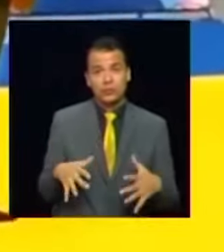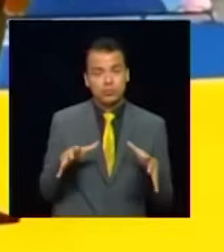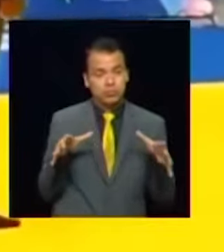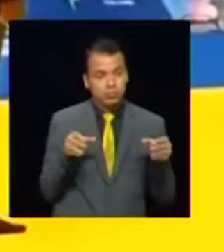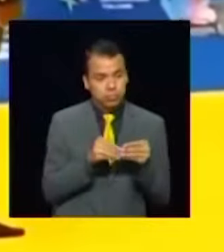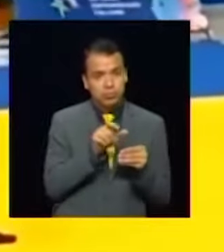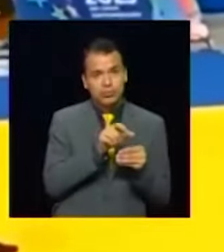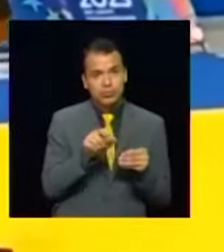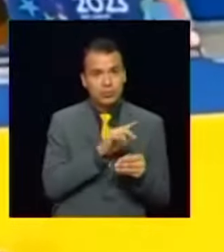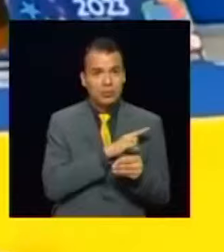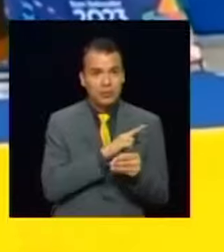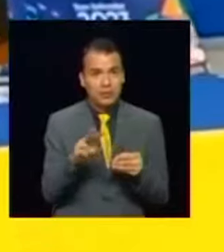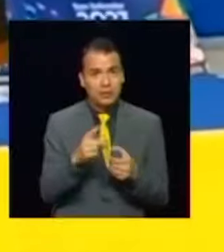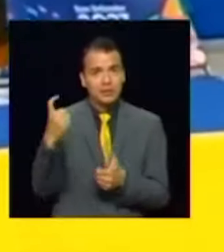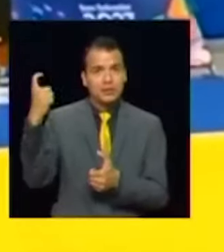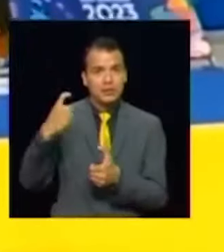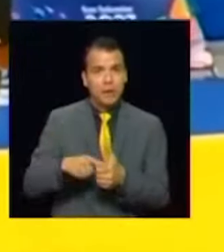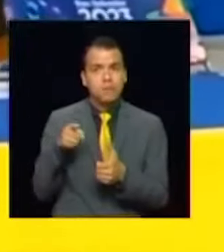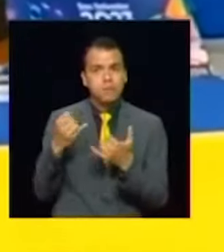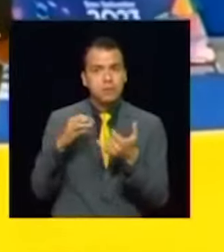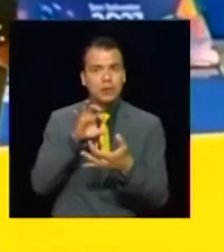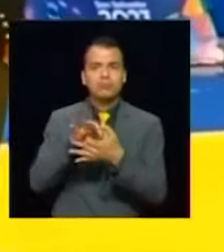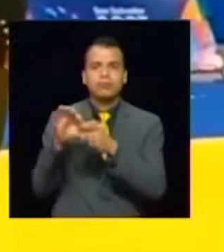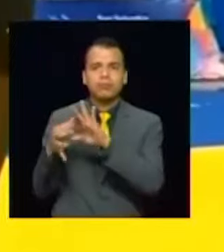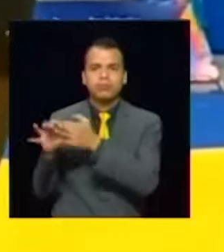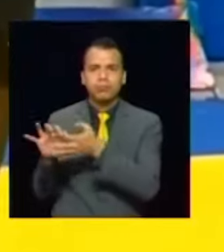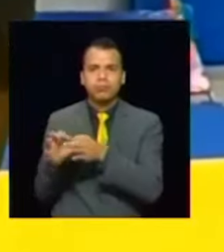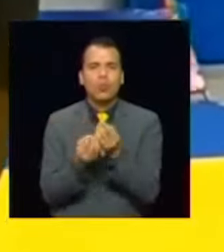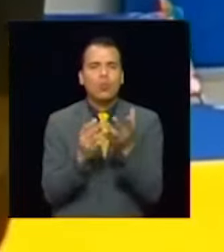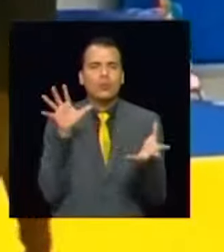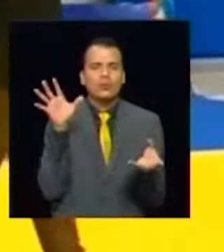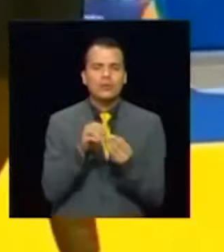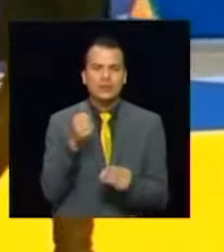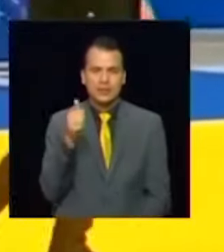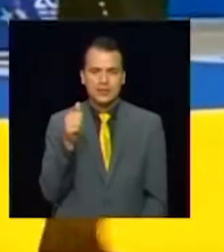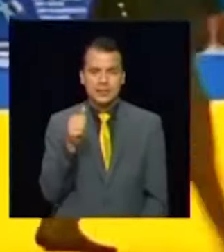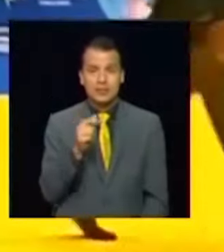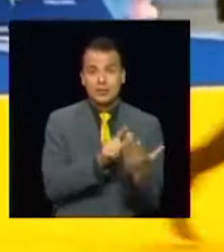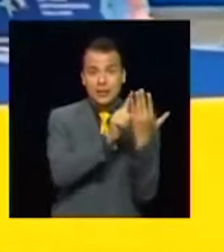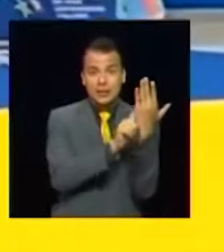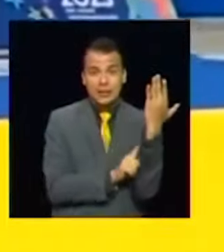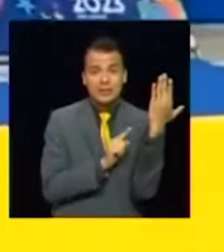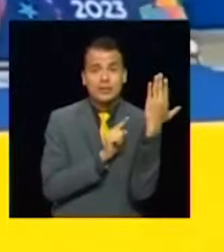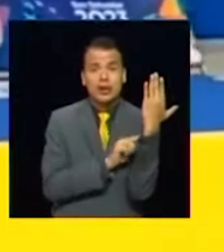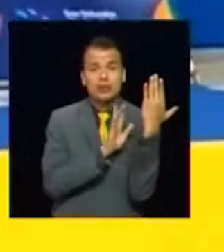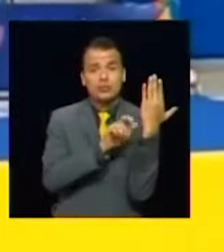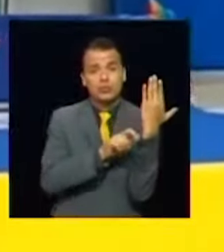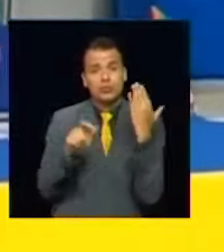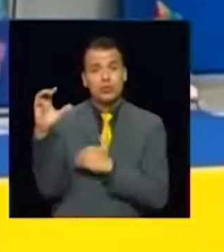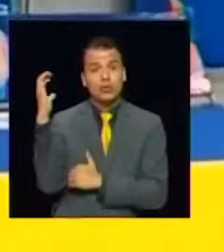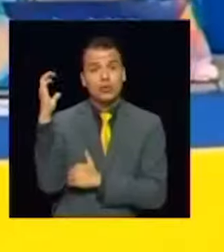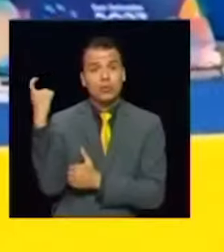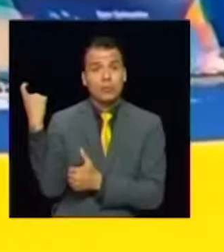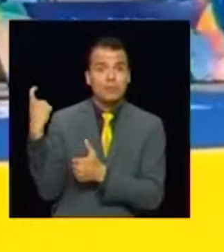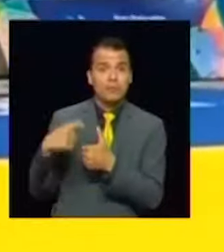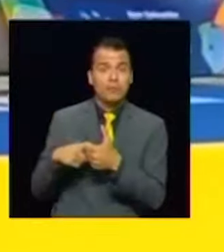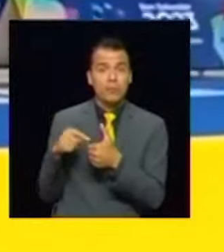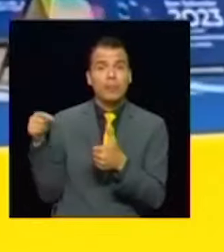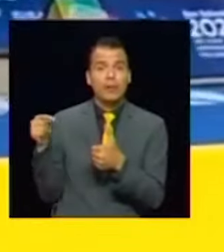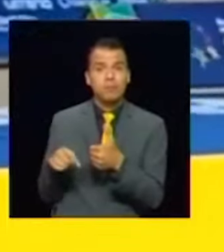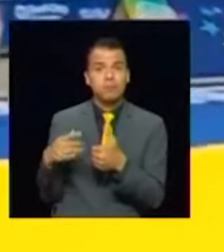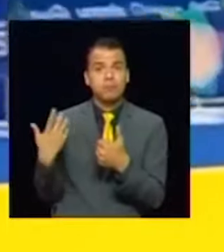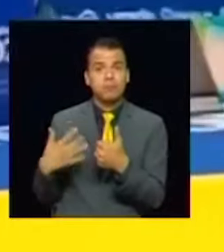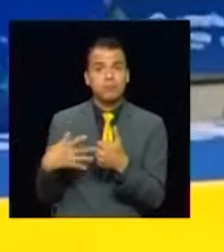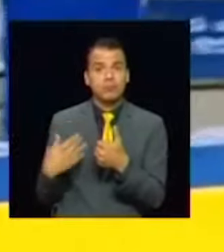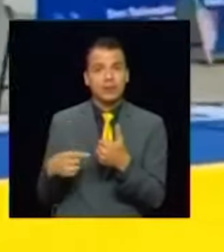décima vallecaucana en asegurar su boleto a París y ocupa el puesto número 65 entre los colombianos que participarán en este